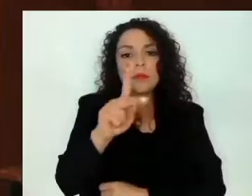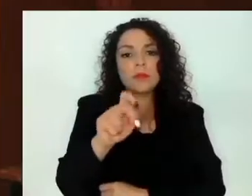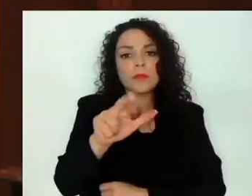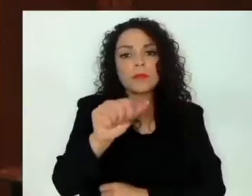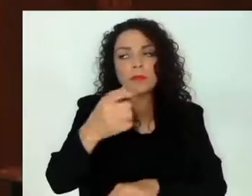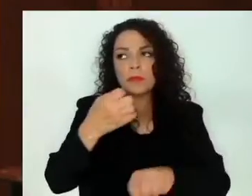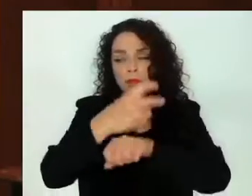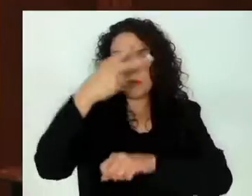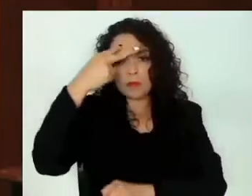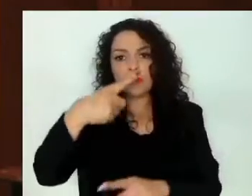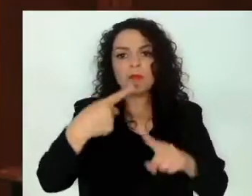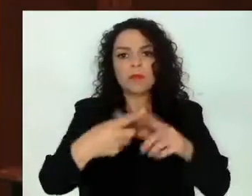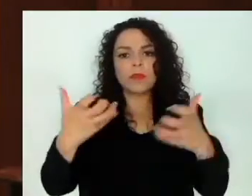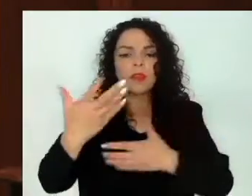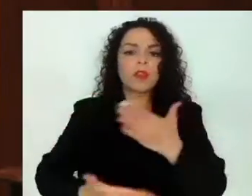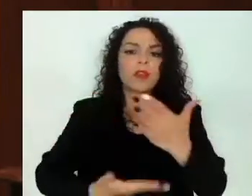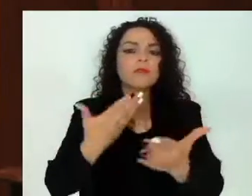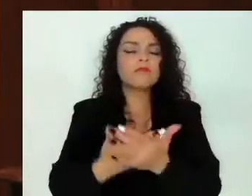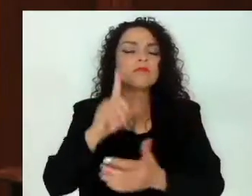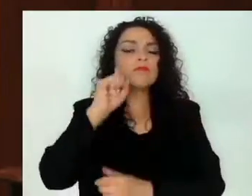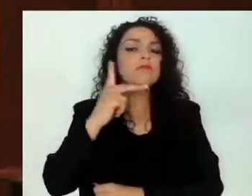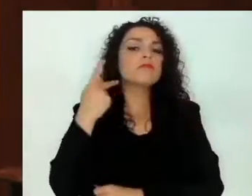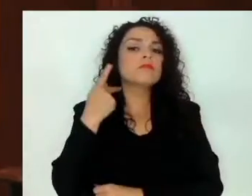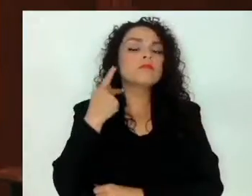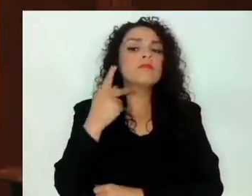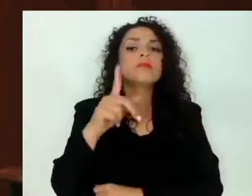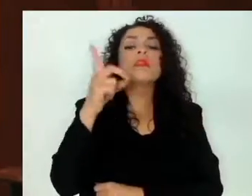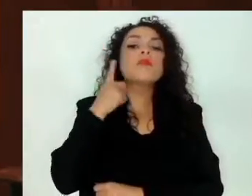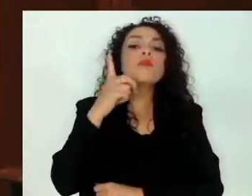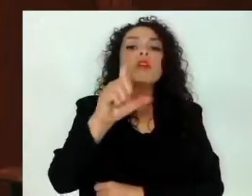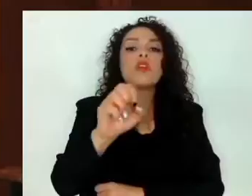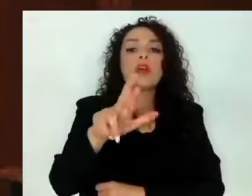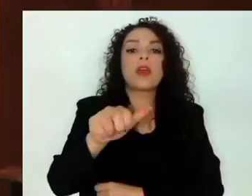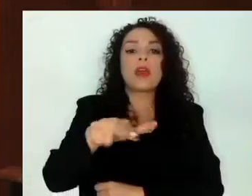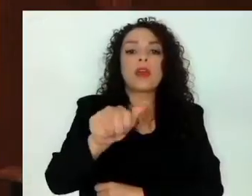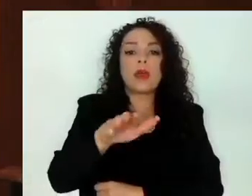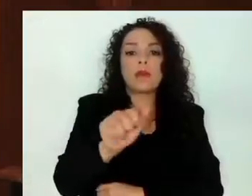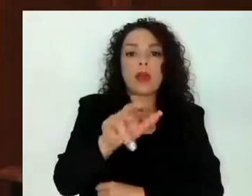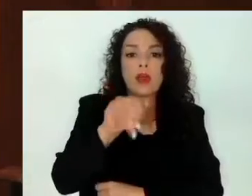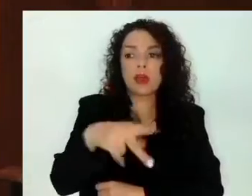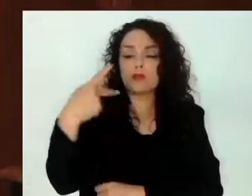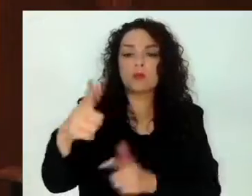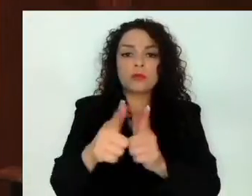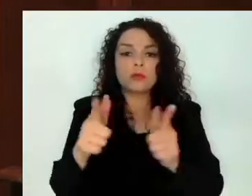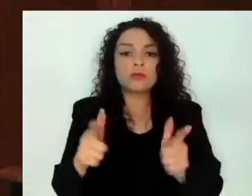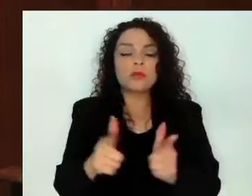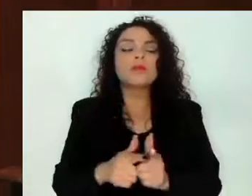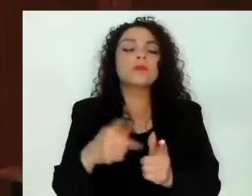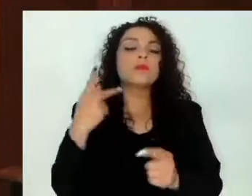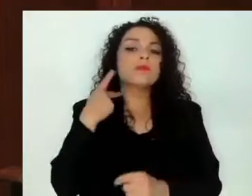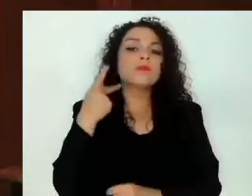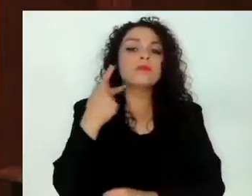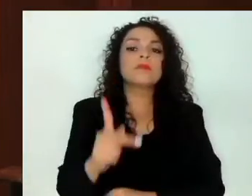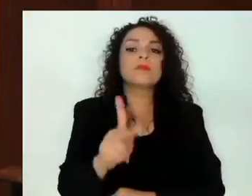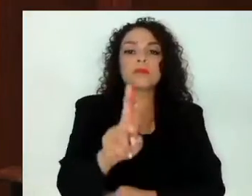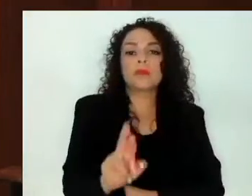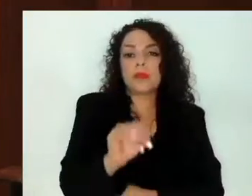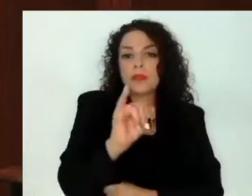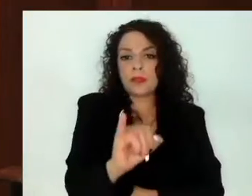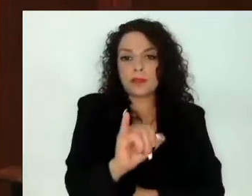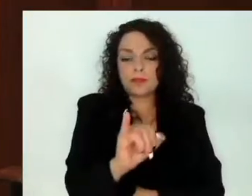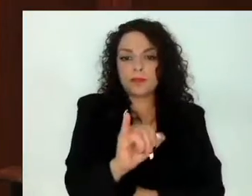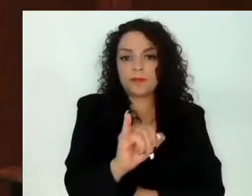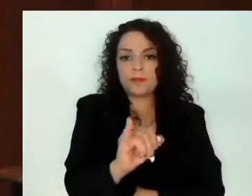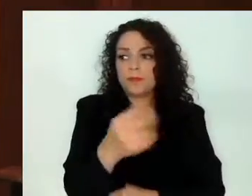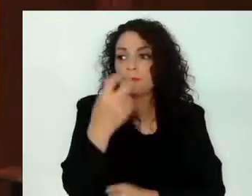la diputada Lorena Marín Moreno, en nombre del Grupo Parlamentario del Partido Revolucionario Institucional. Iniciativa